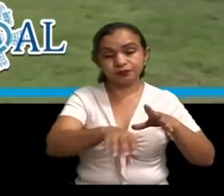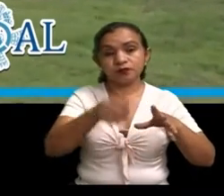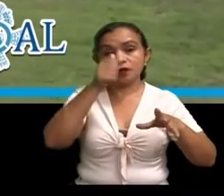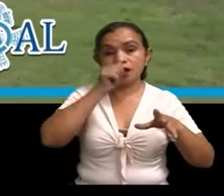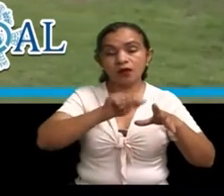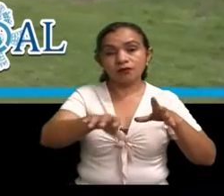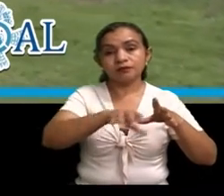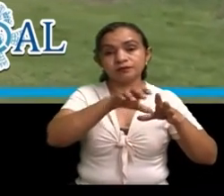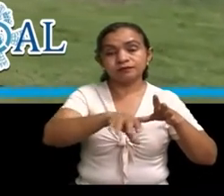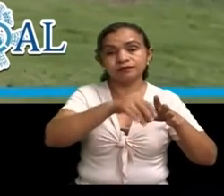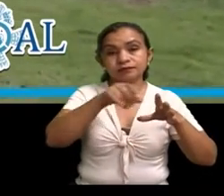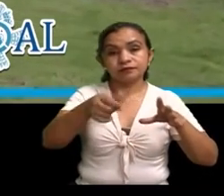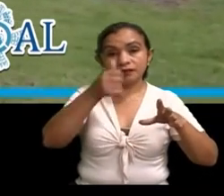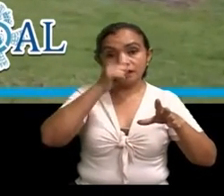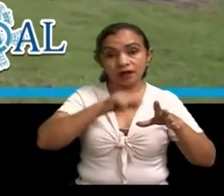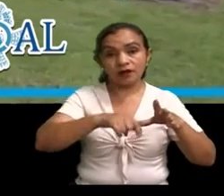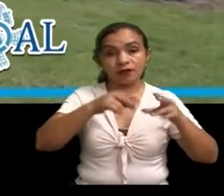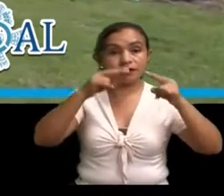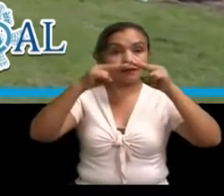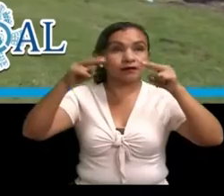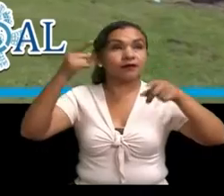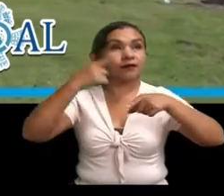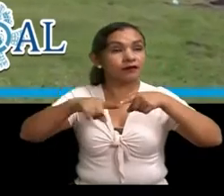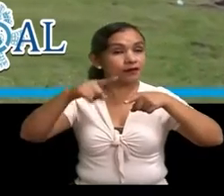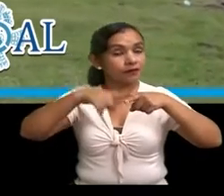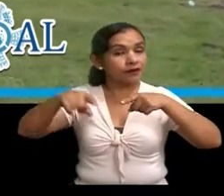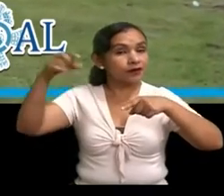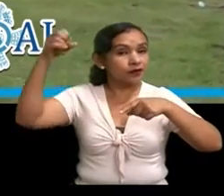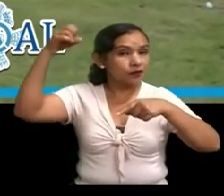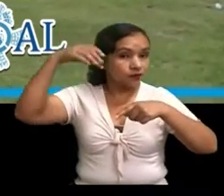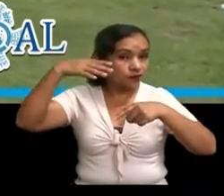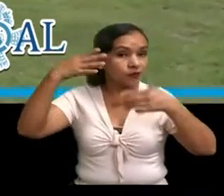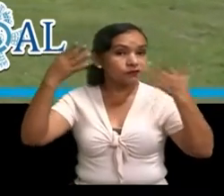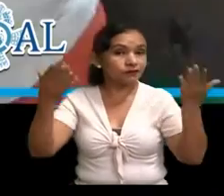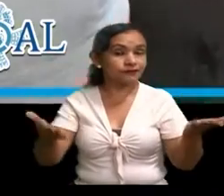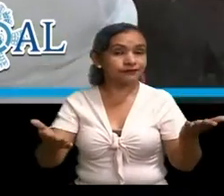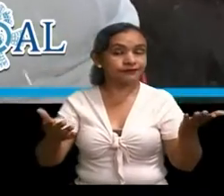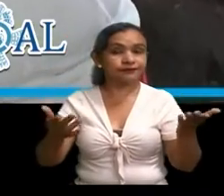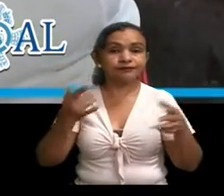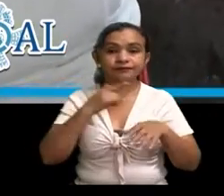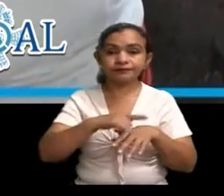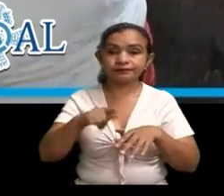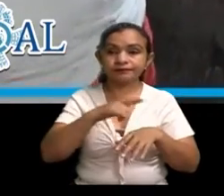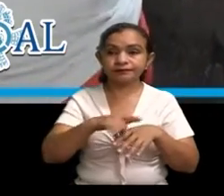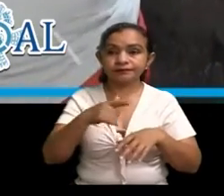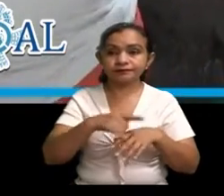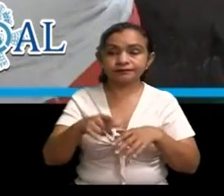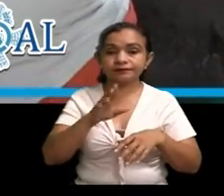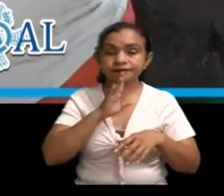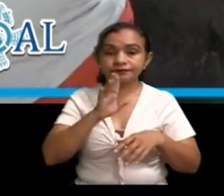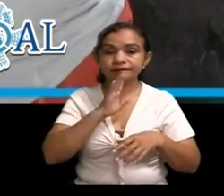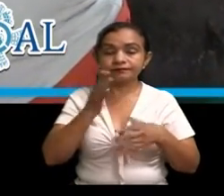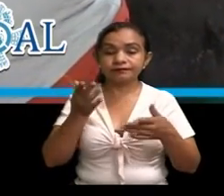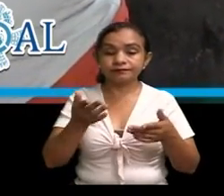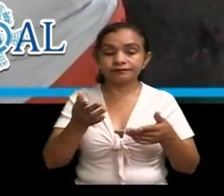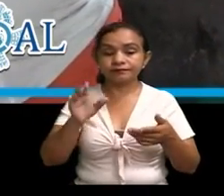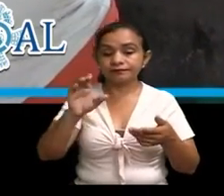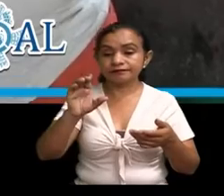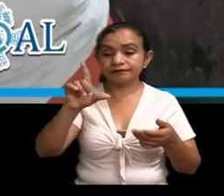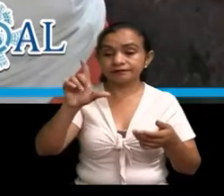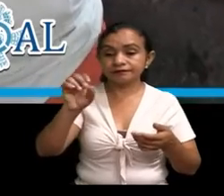sistema está relacionado con electricidad, eso tiene un costo. Pero también se clora, es decir, si hablamos de calidad, entonces tenemos que